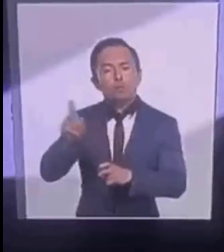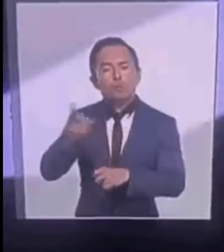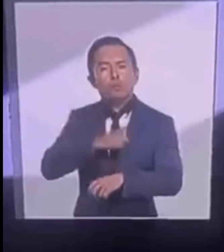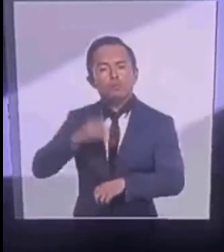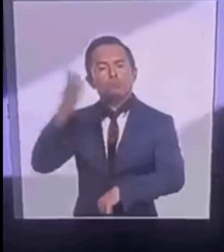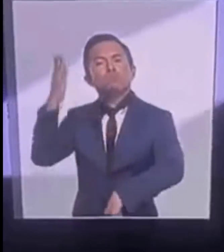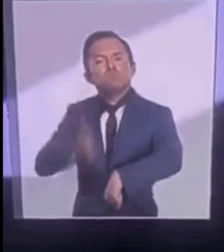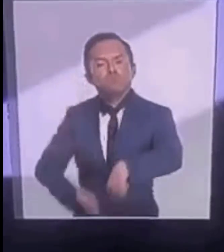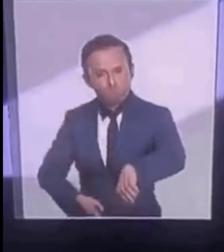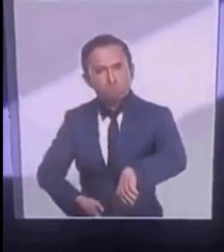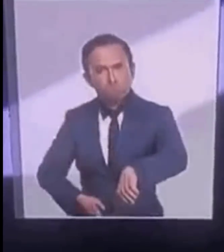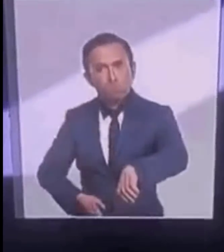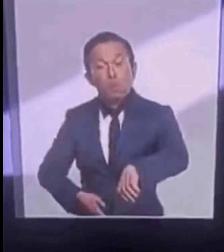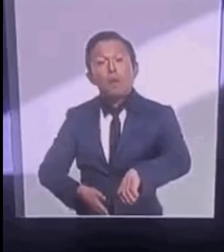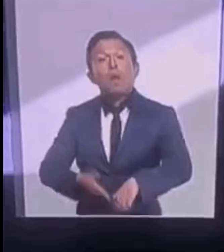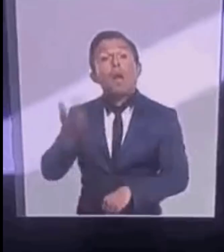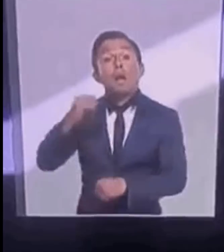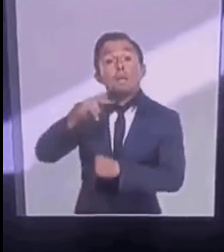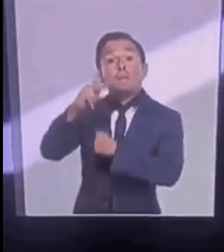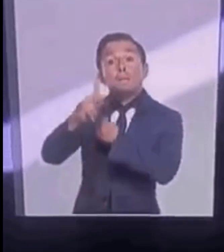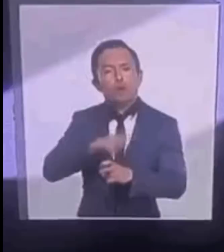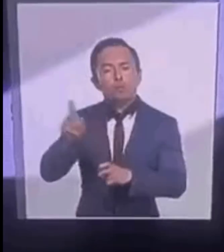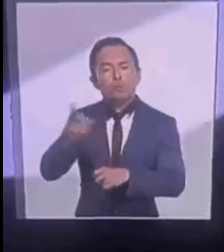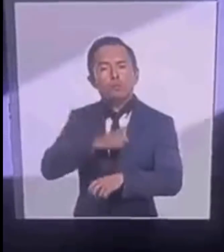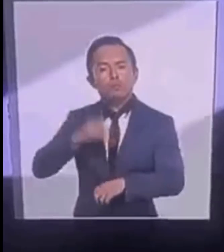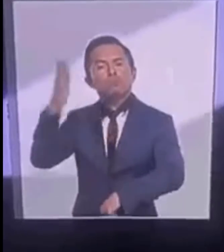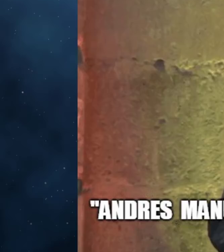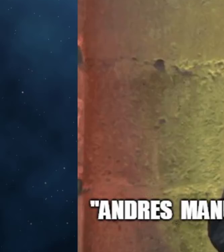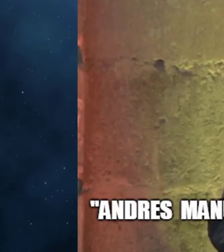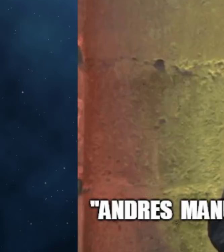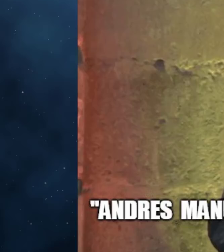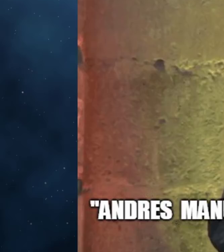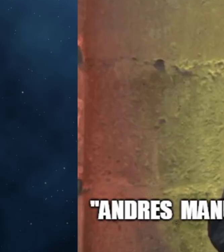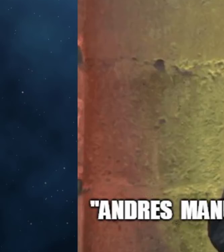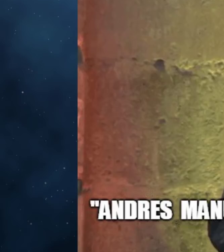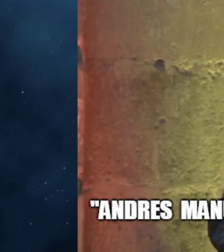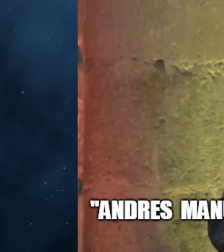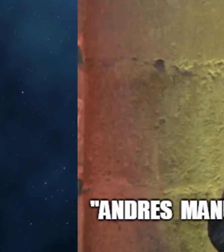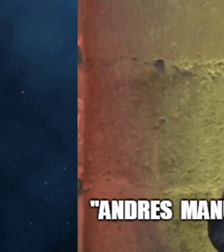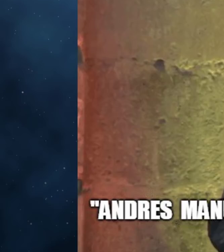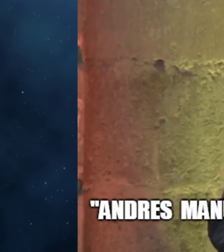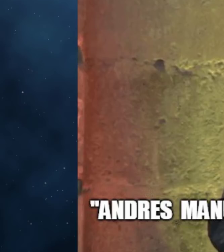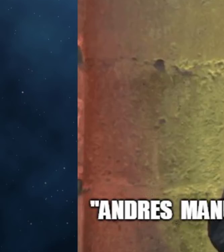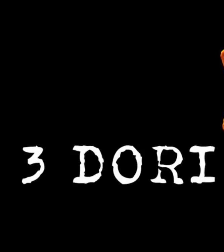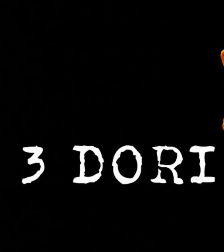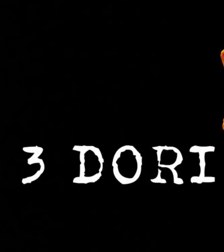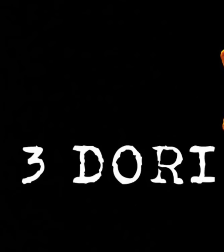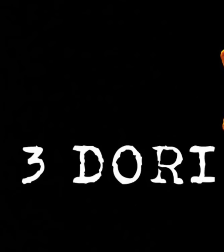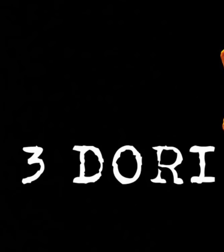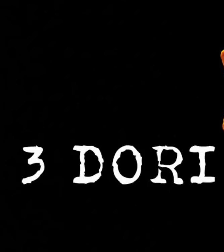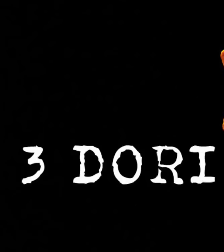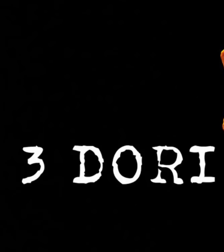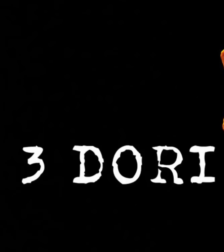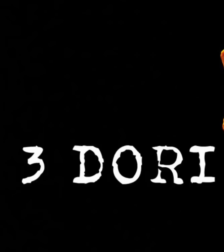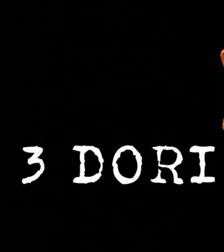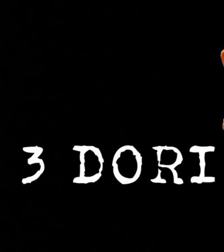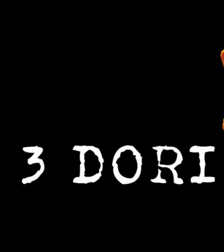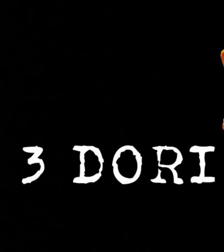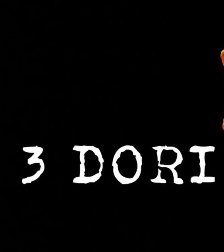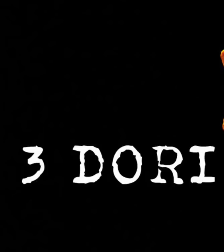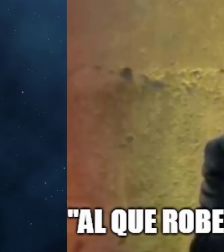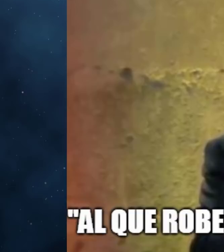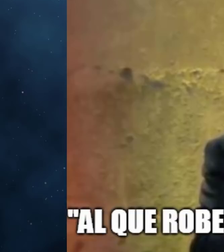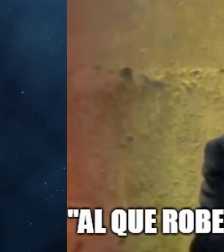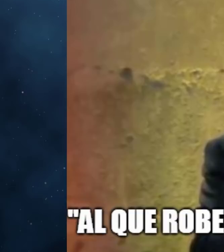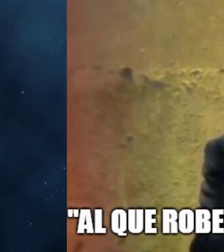islámica Sharia en un país católico como el nuestro. La ley Sharia dice, y cito textualmente, en cuanto